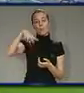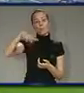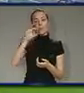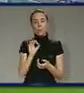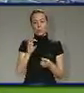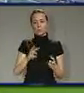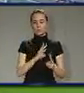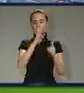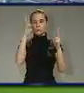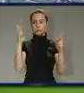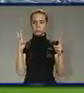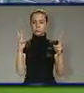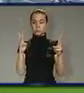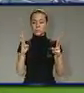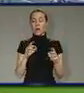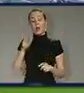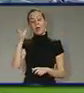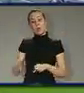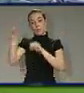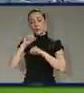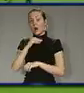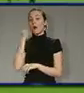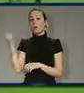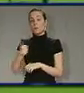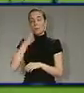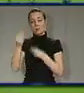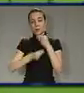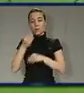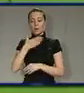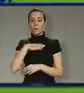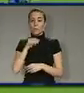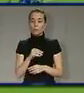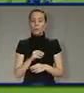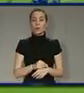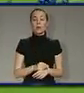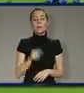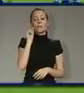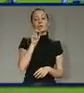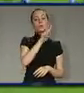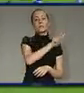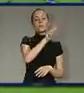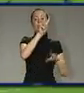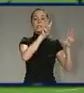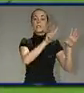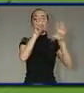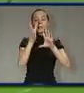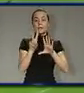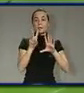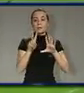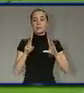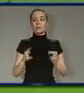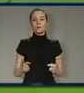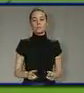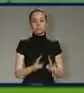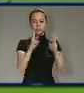golazo... ...en el que quizás Juan Carlos... ...pudo haber hecho algo más. En el minuto 77... ...Edu Albácar volvía a empatar... ...con otro